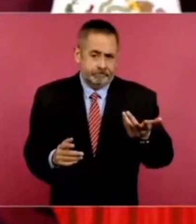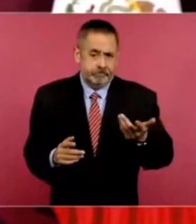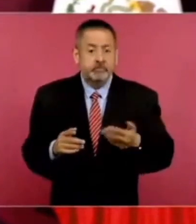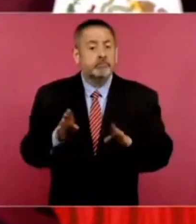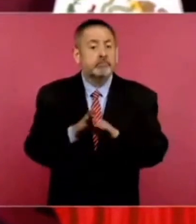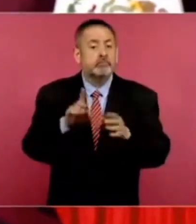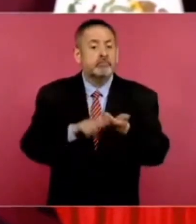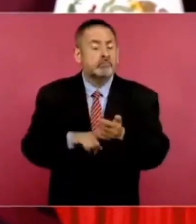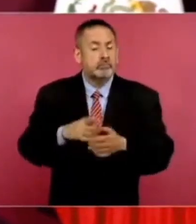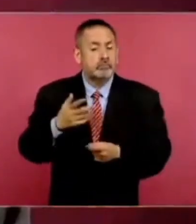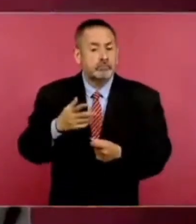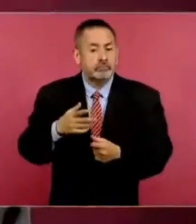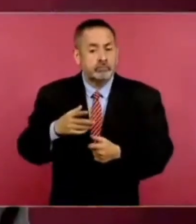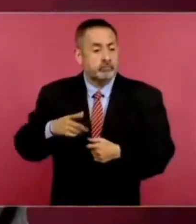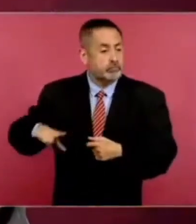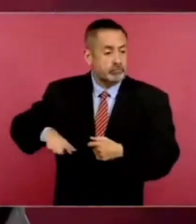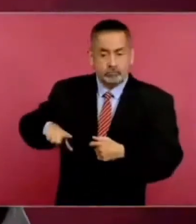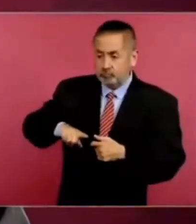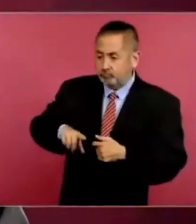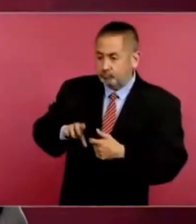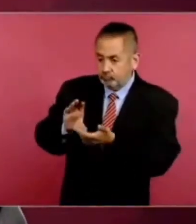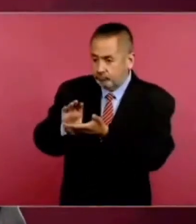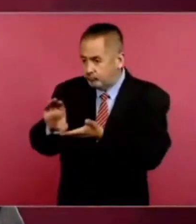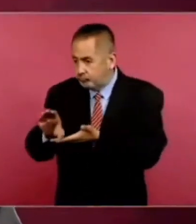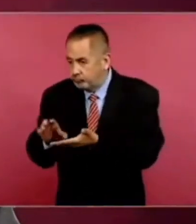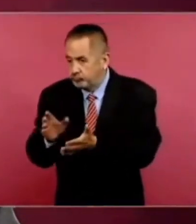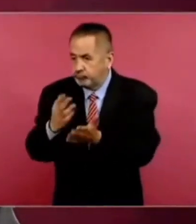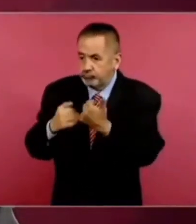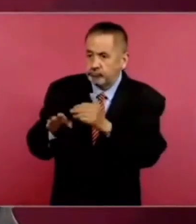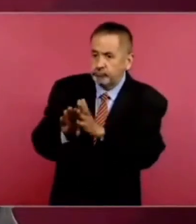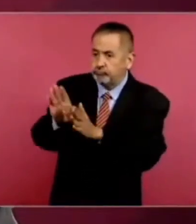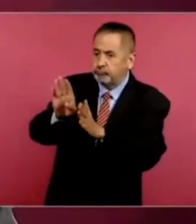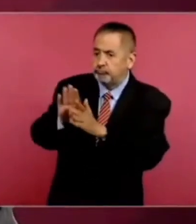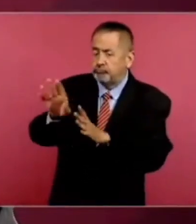participación del Estado en el desarrollo,